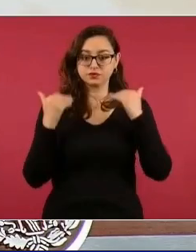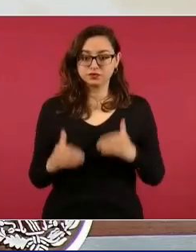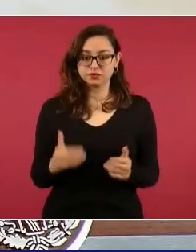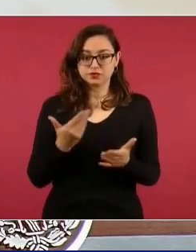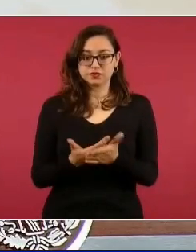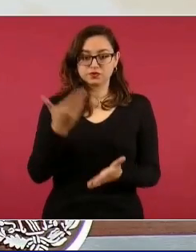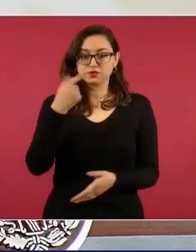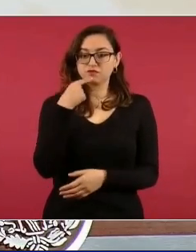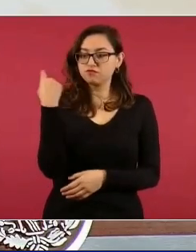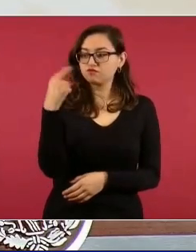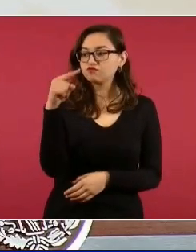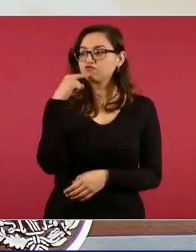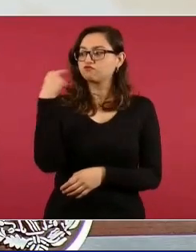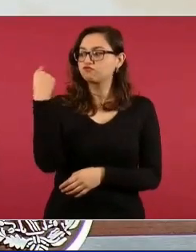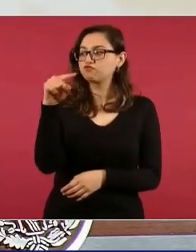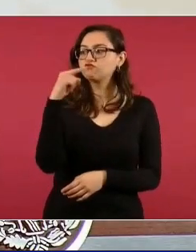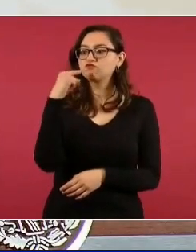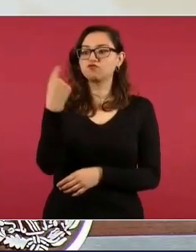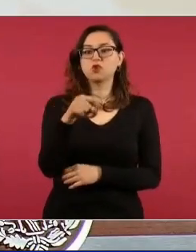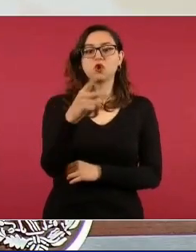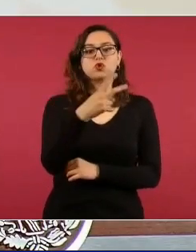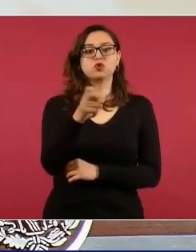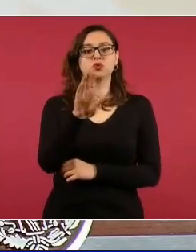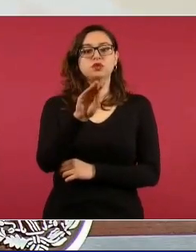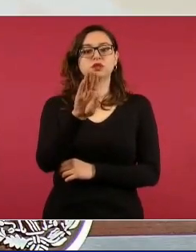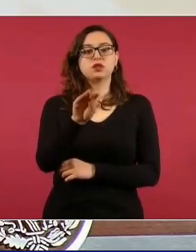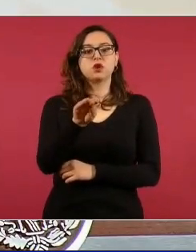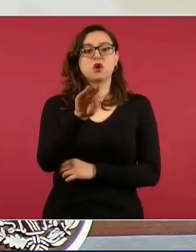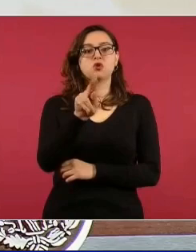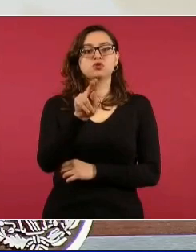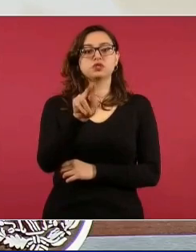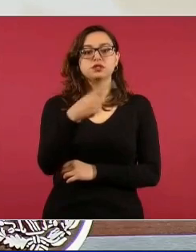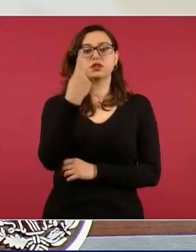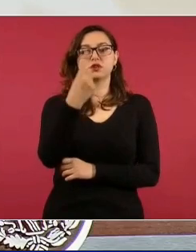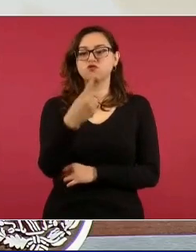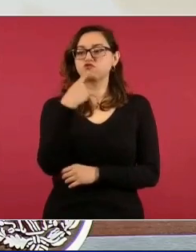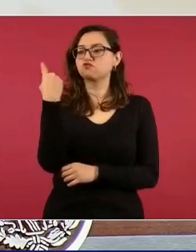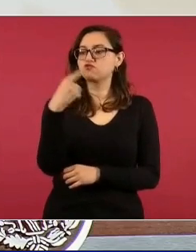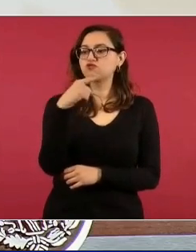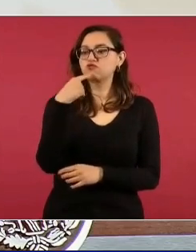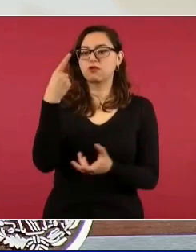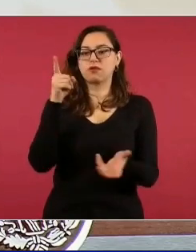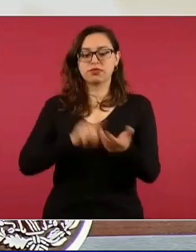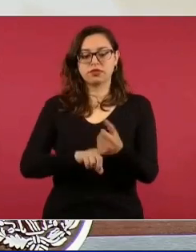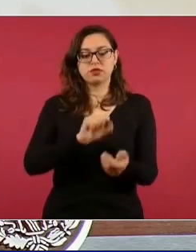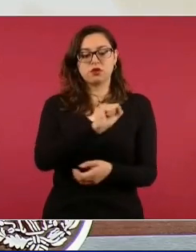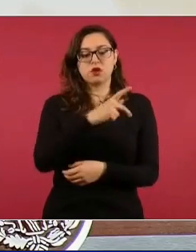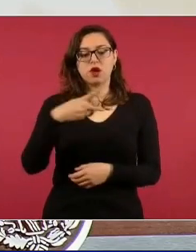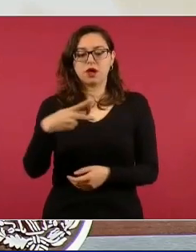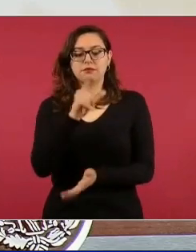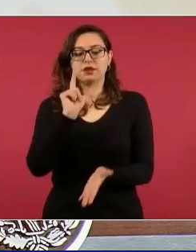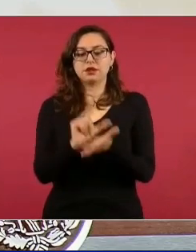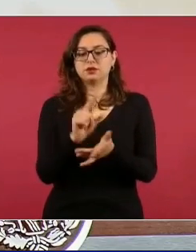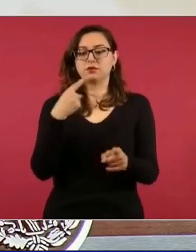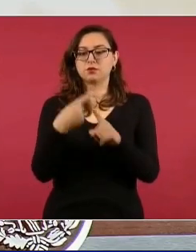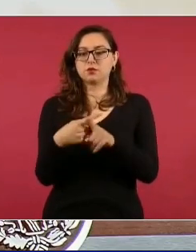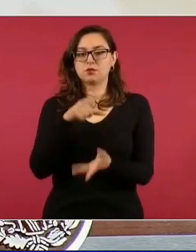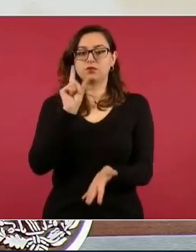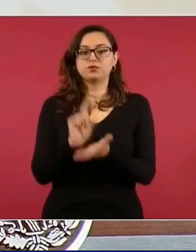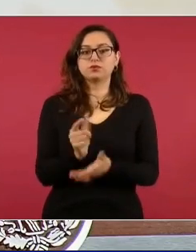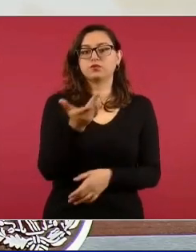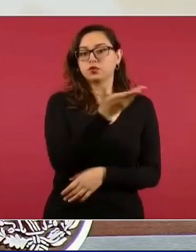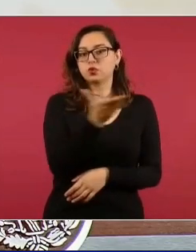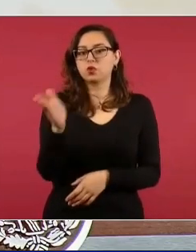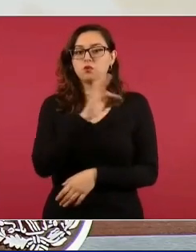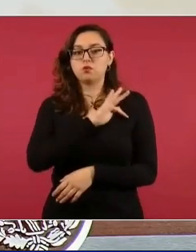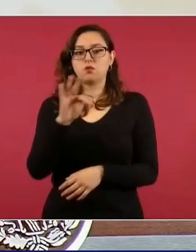281 denuncias o quejas a través de la app del litro por litro, que pueden descargar de manera gratuita en Android